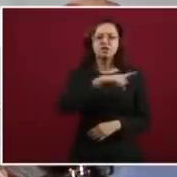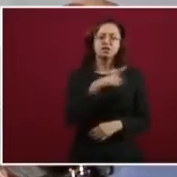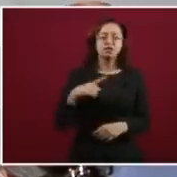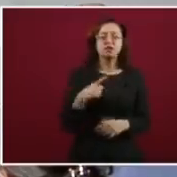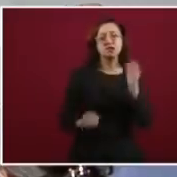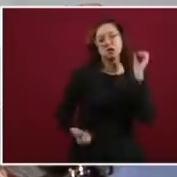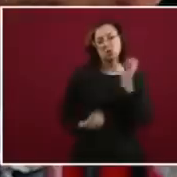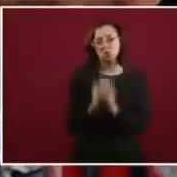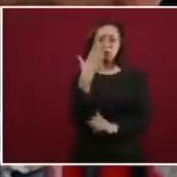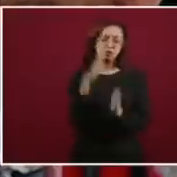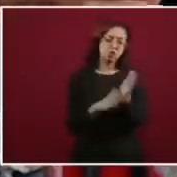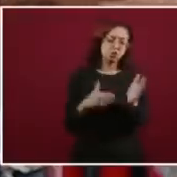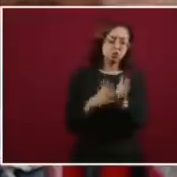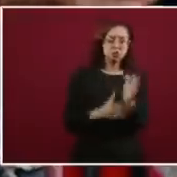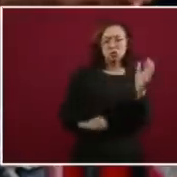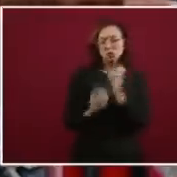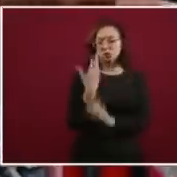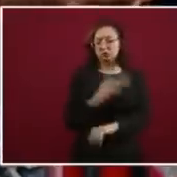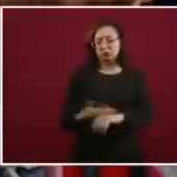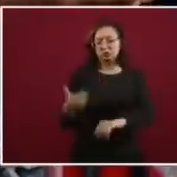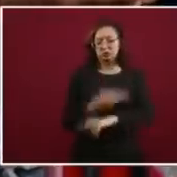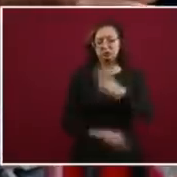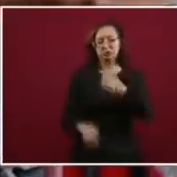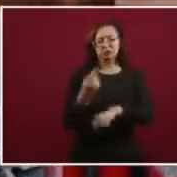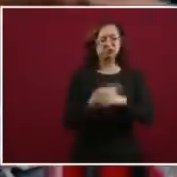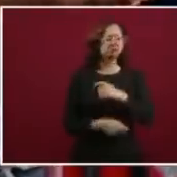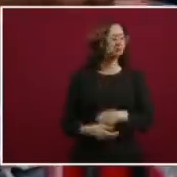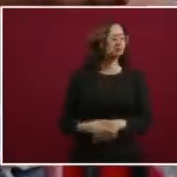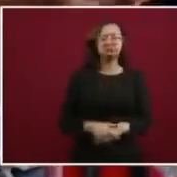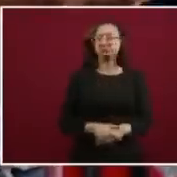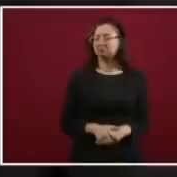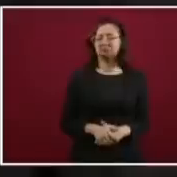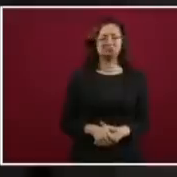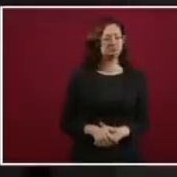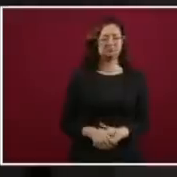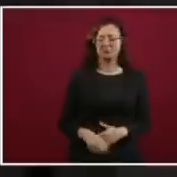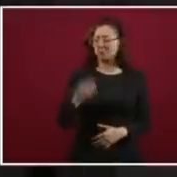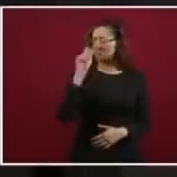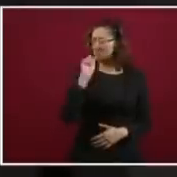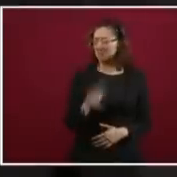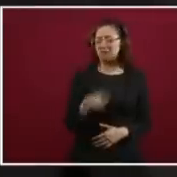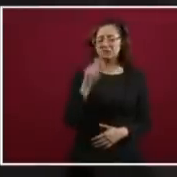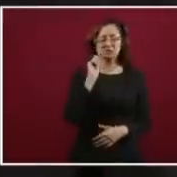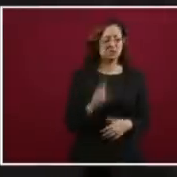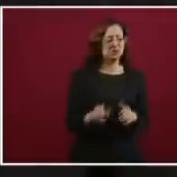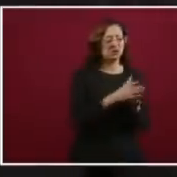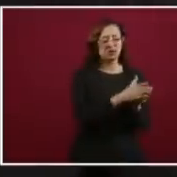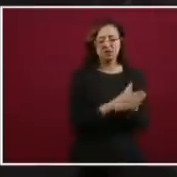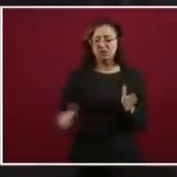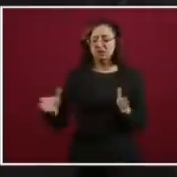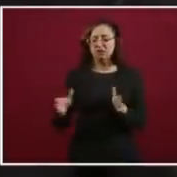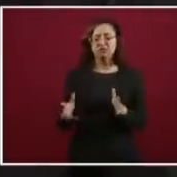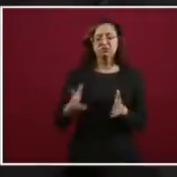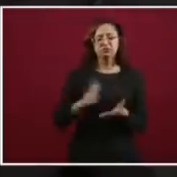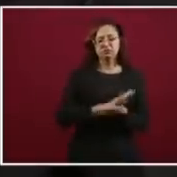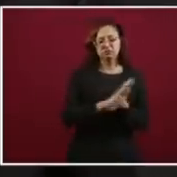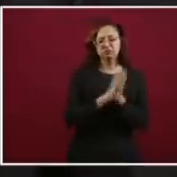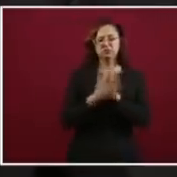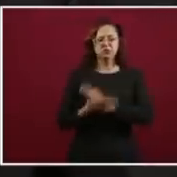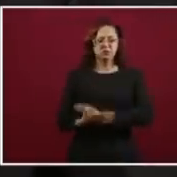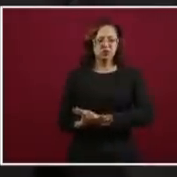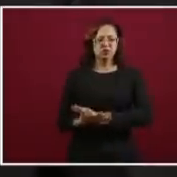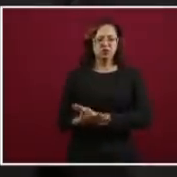o únicamente no hagan continua igual es un periodo de transición lo que se va a